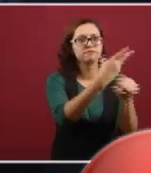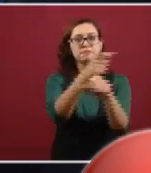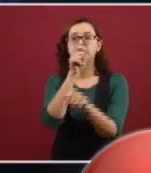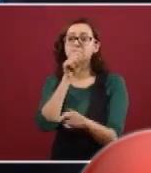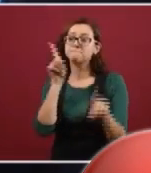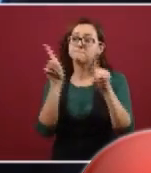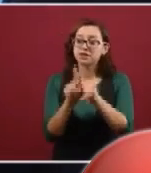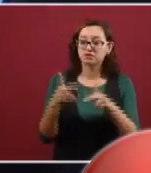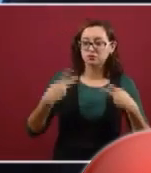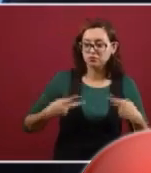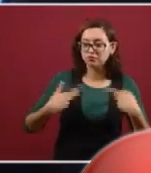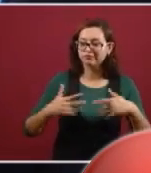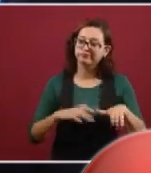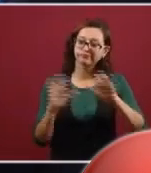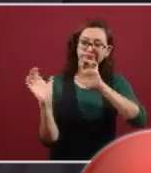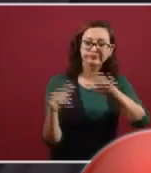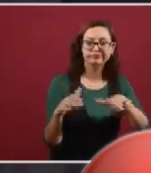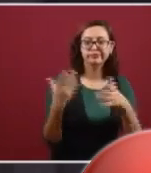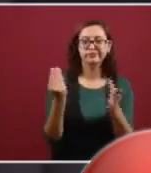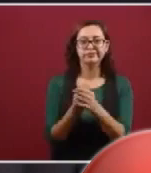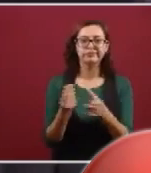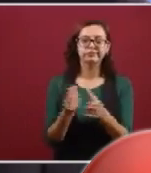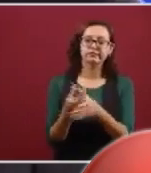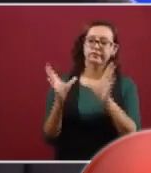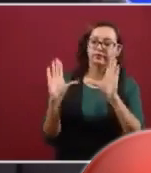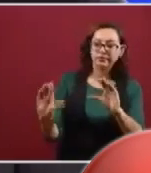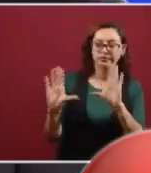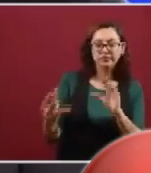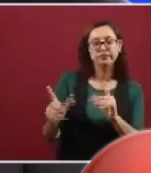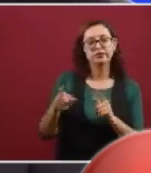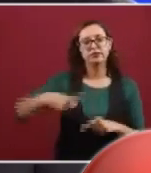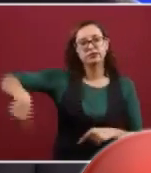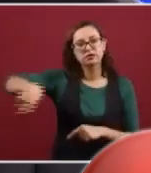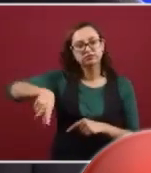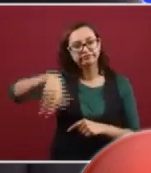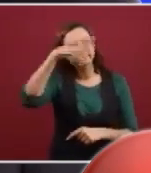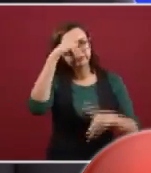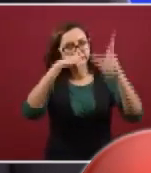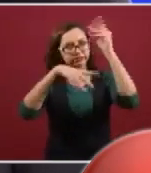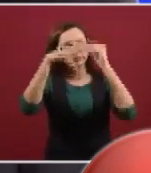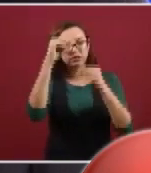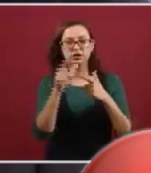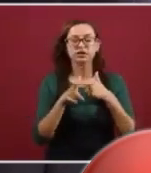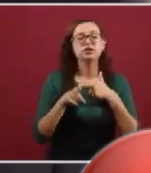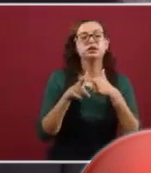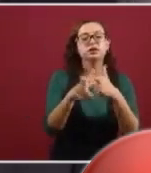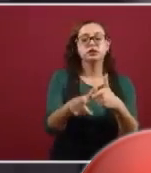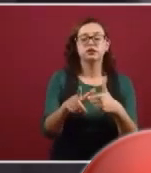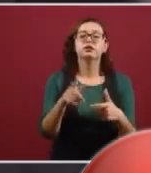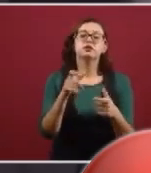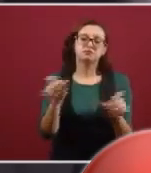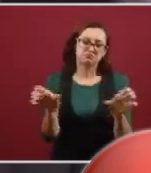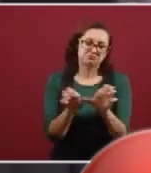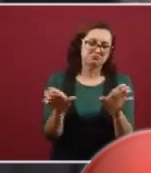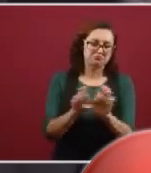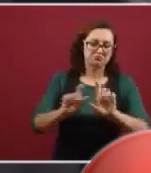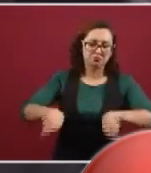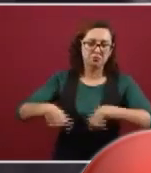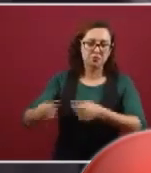la transferencia del conocimiento mediante la capacitación y la certificación del